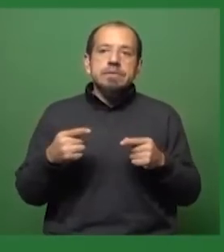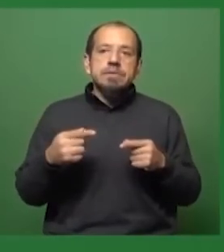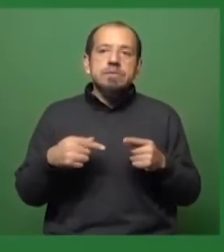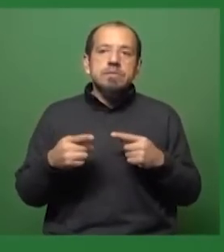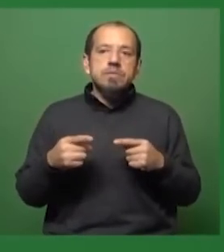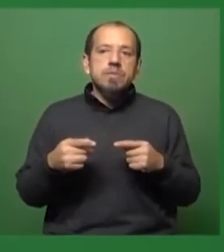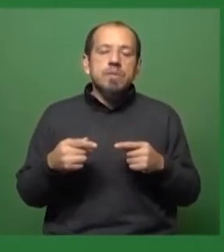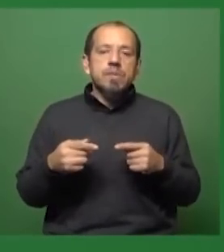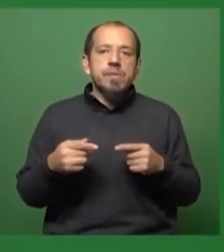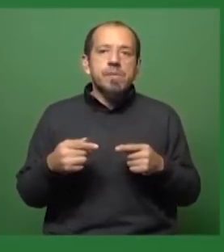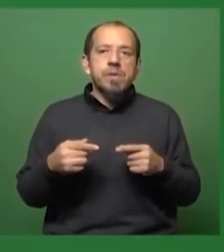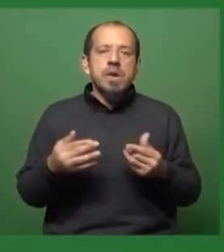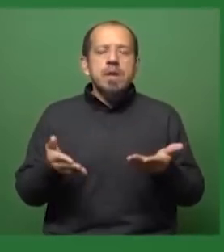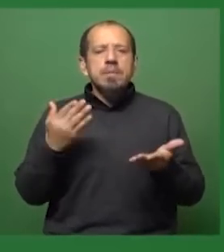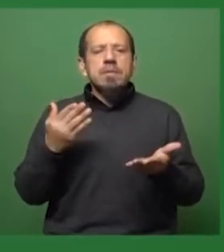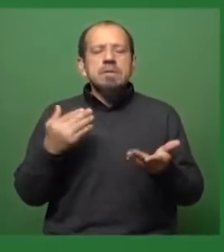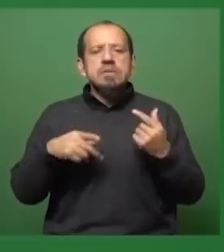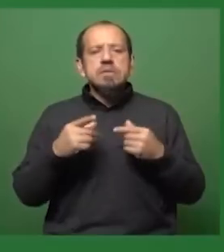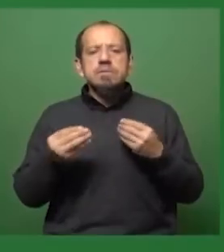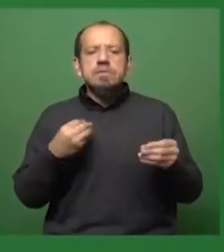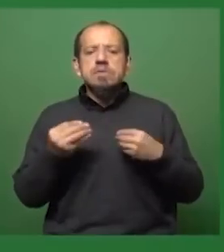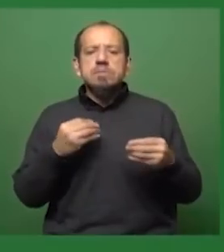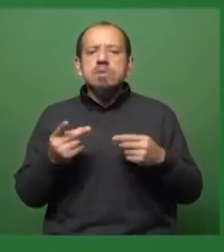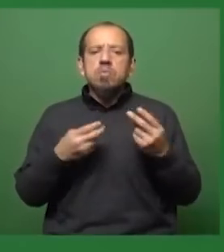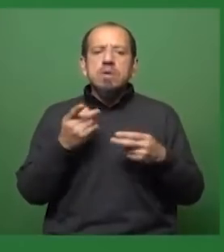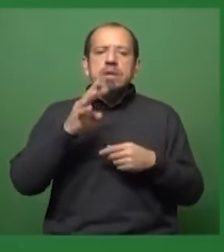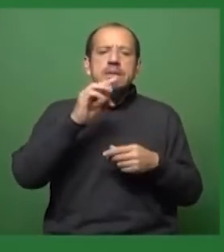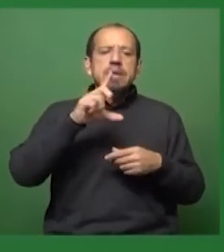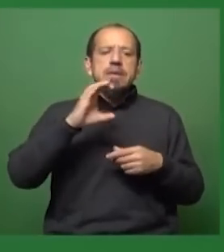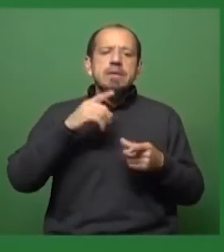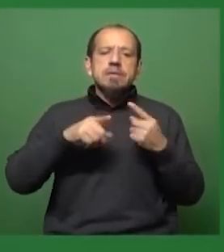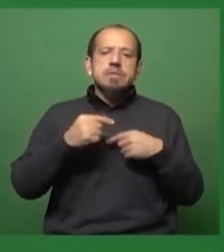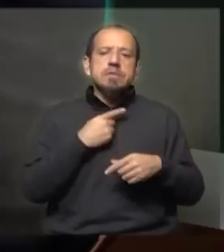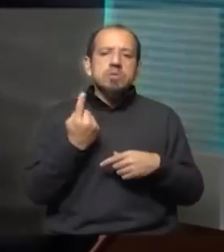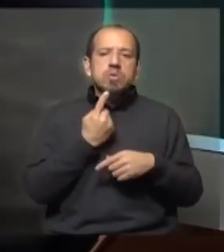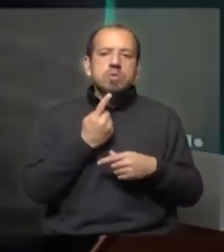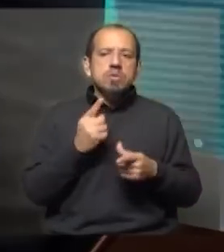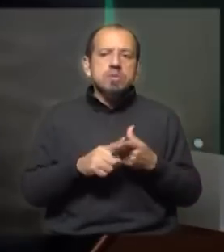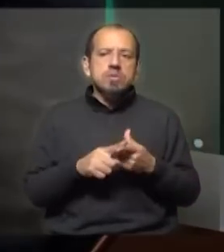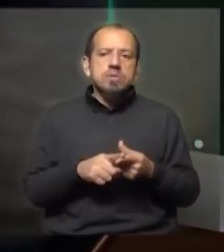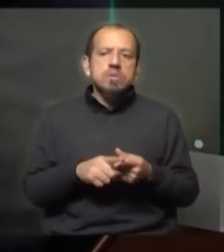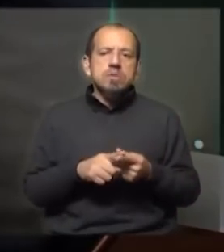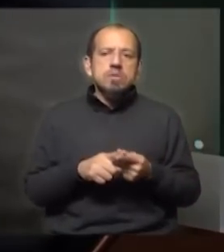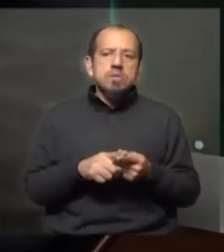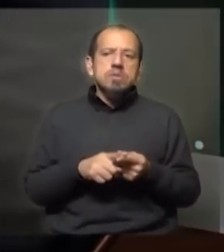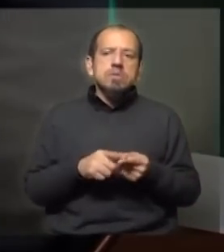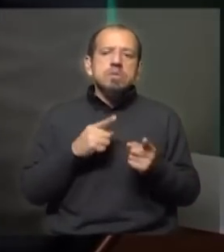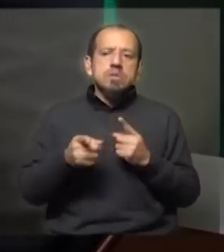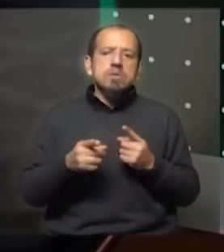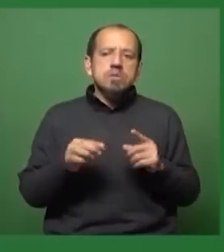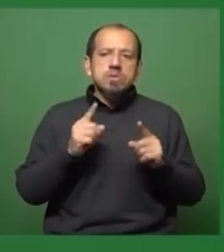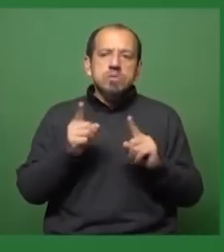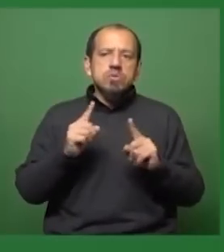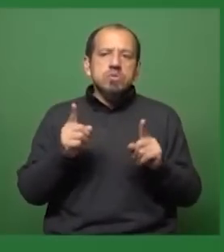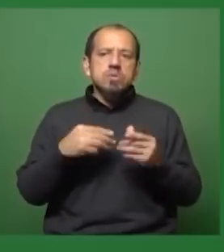buscar más flexibilidad para negociar acuerdos bilaterales de manera en solitario eso no era lo que en su momento se